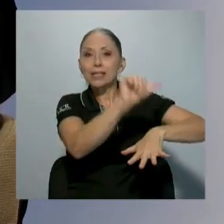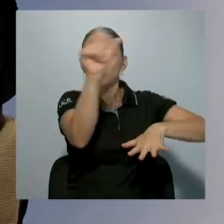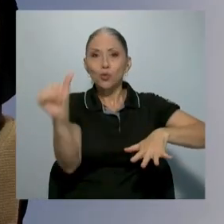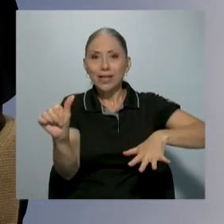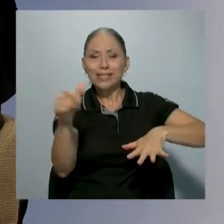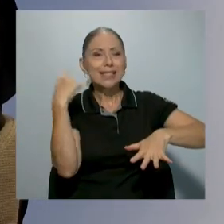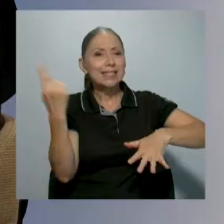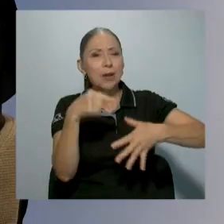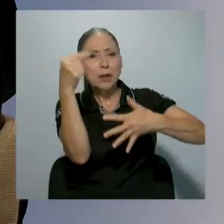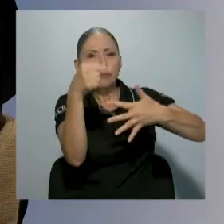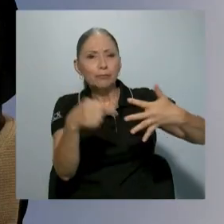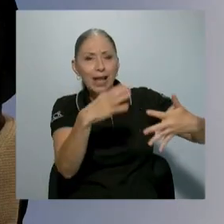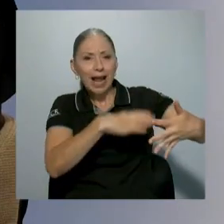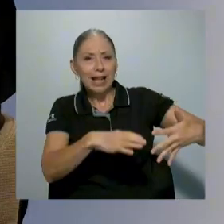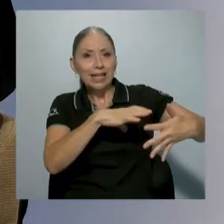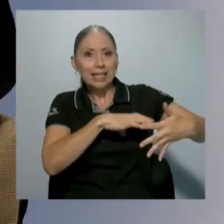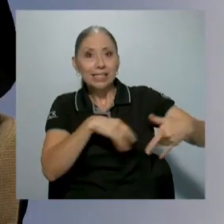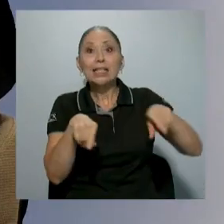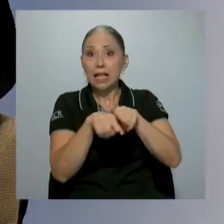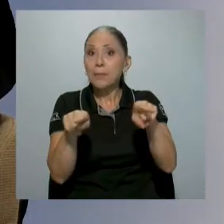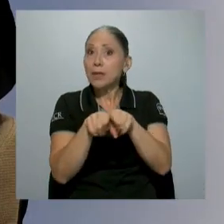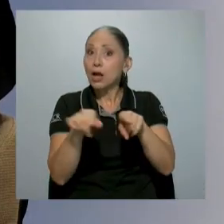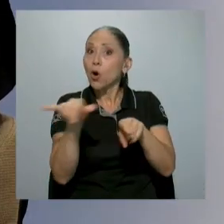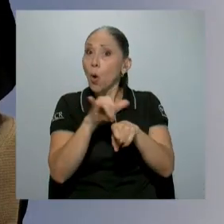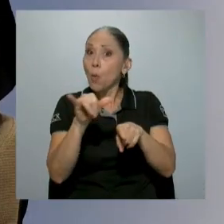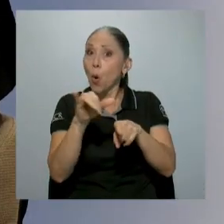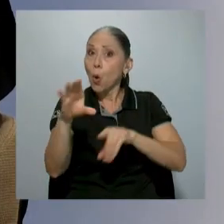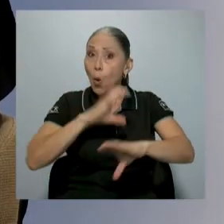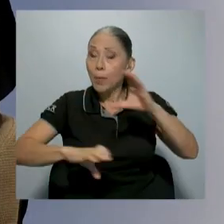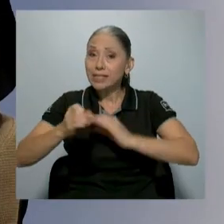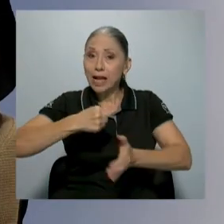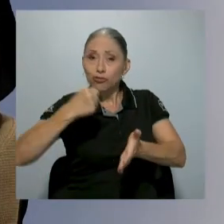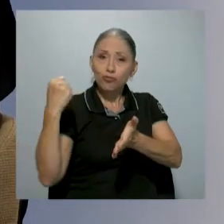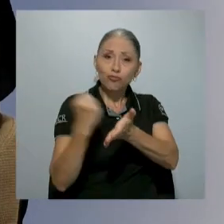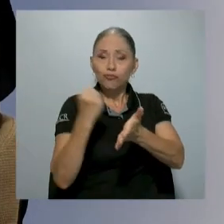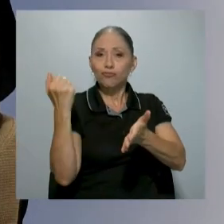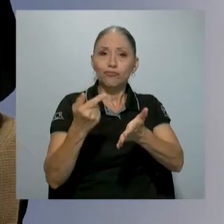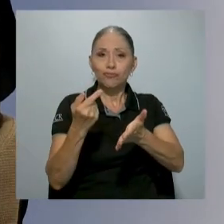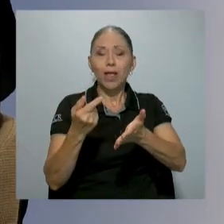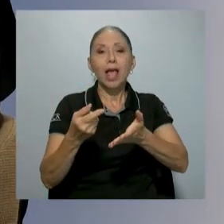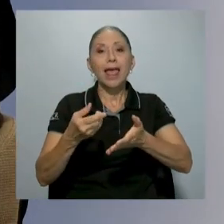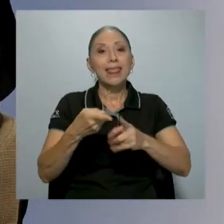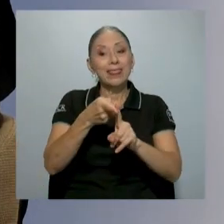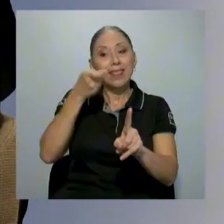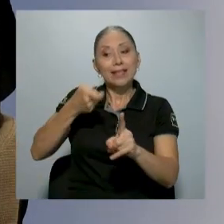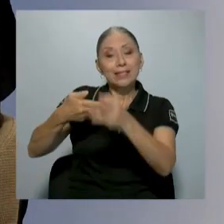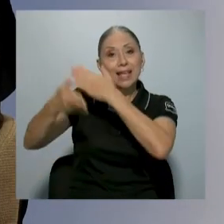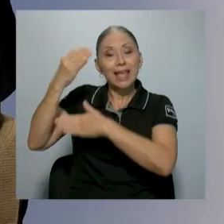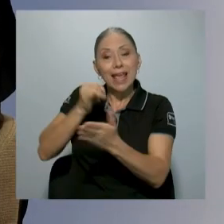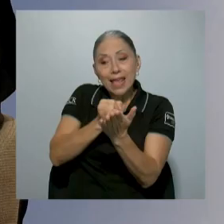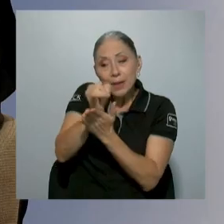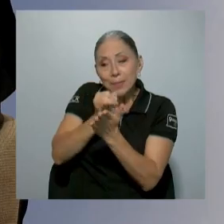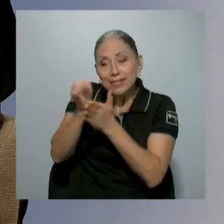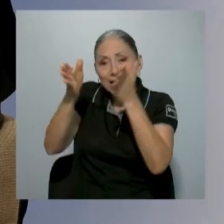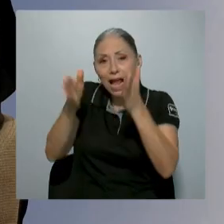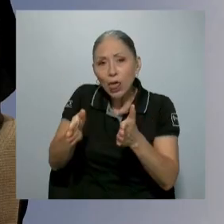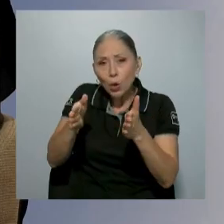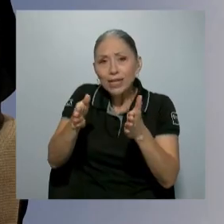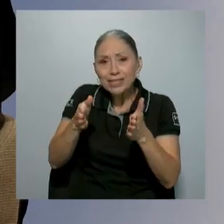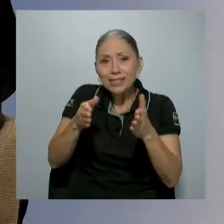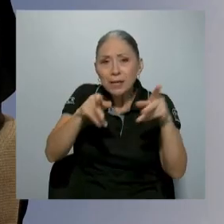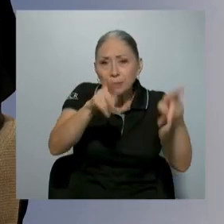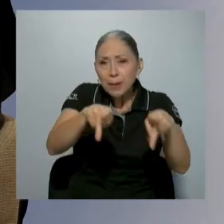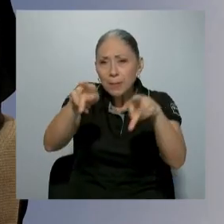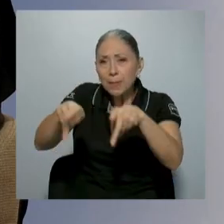inclusive comercializadas como una marca como tal, desde que los investigadores y demógrafos identificaron en